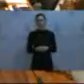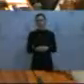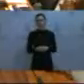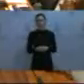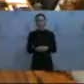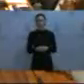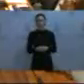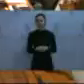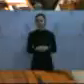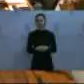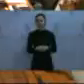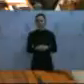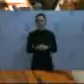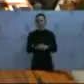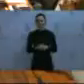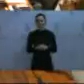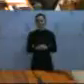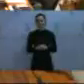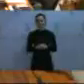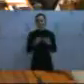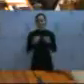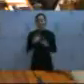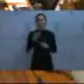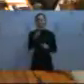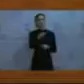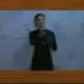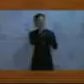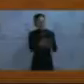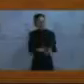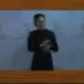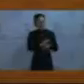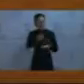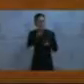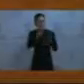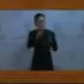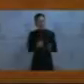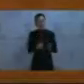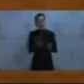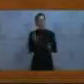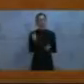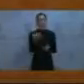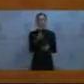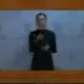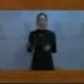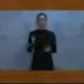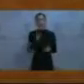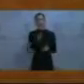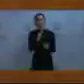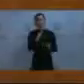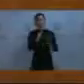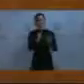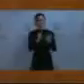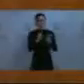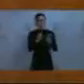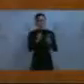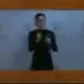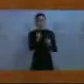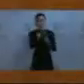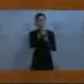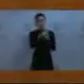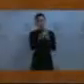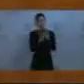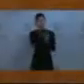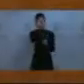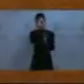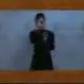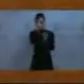Bien. Bueno, recordará usted, señor consejero, que la pasada semana le preguntaba por las acciones concretas a tomar